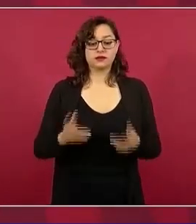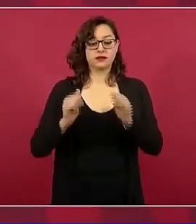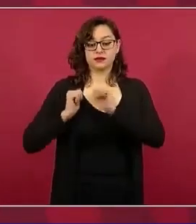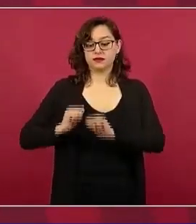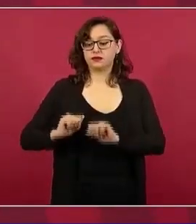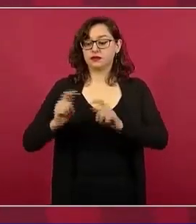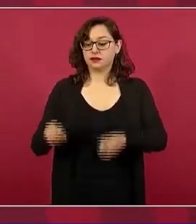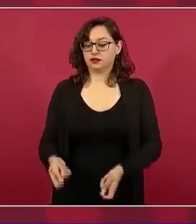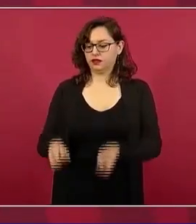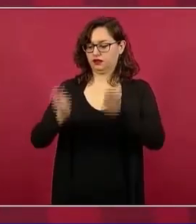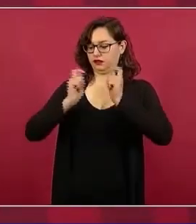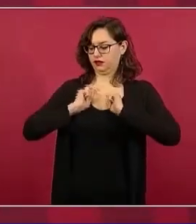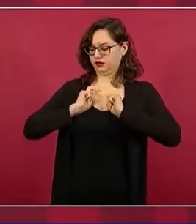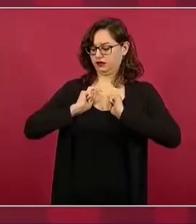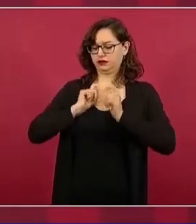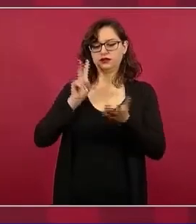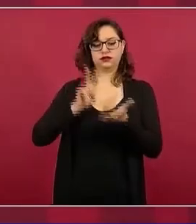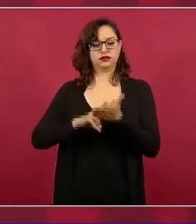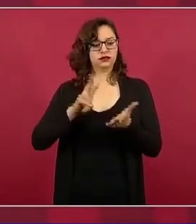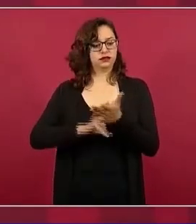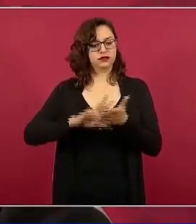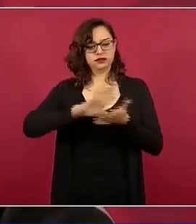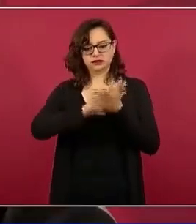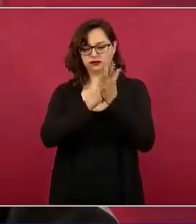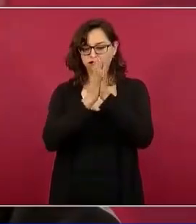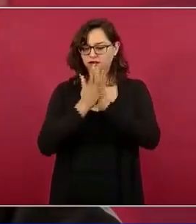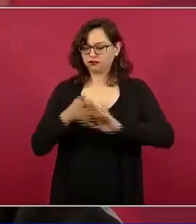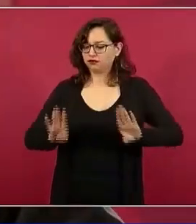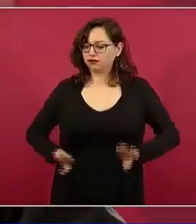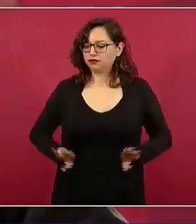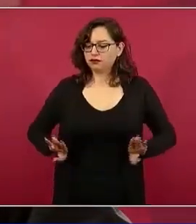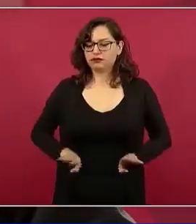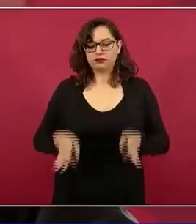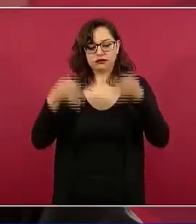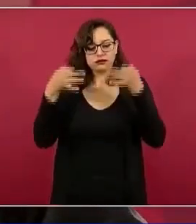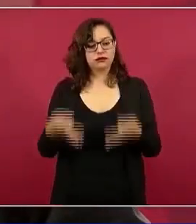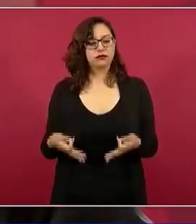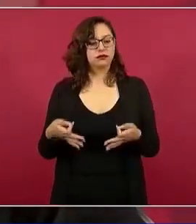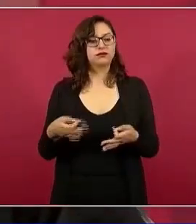convierte en virtud cuando se pone al servicio de los demás.